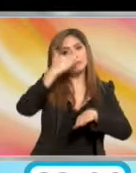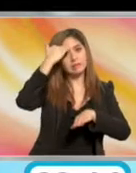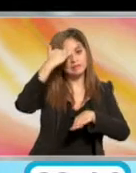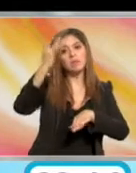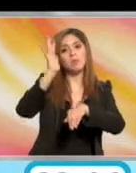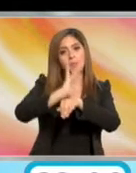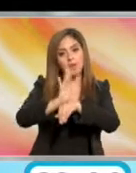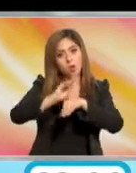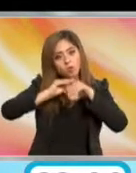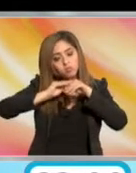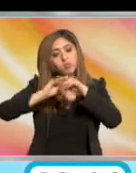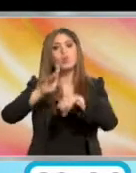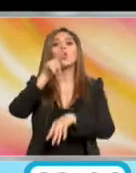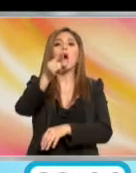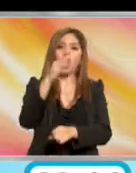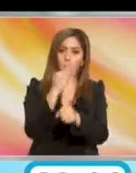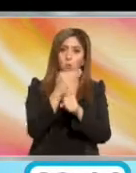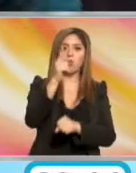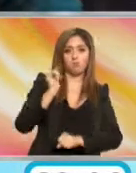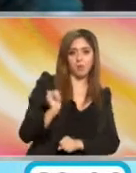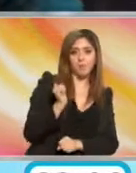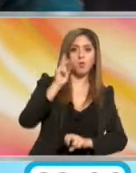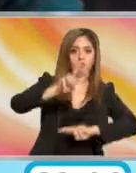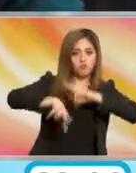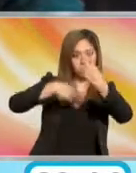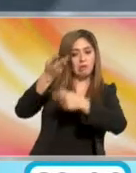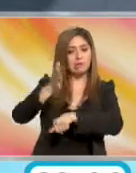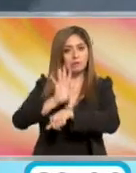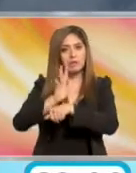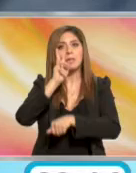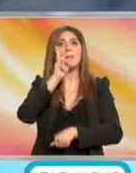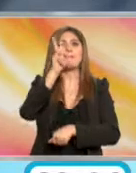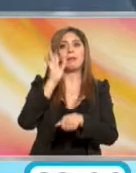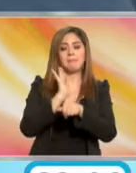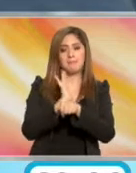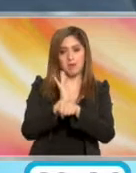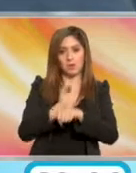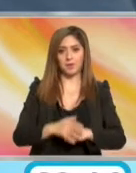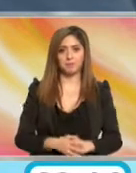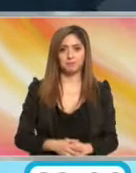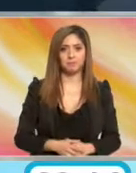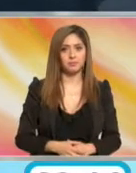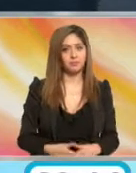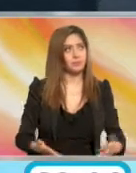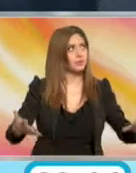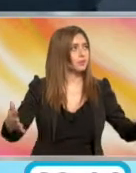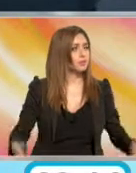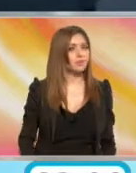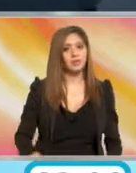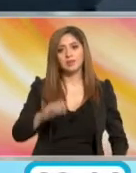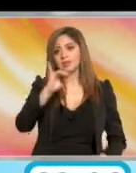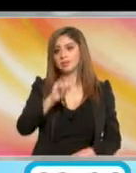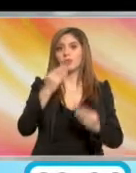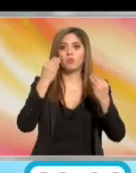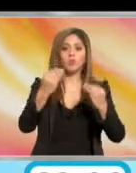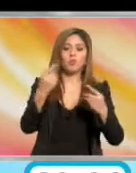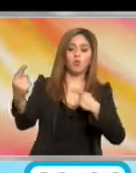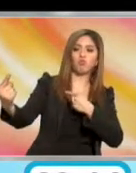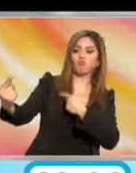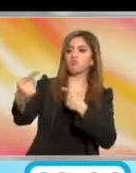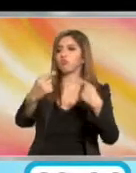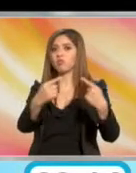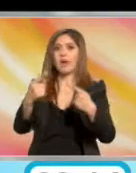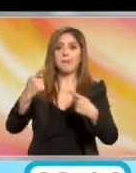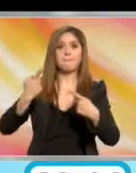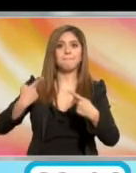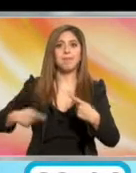película del año. puedes ir a ver la mejor película del año. Está bien. Ya, me queda clarísimo. Sí, sí la Porque sí hubo merecía. mucha polémica, porque mucha gente